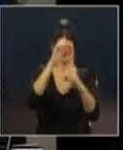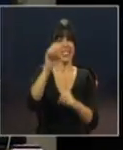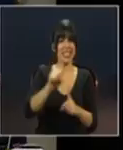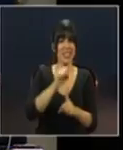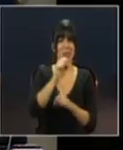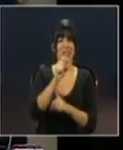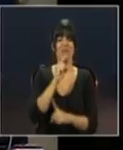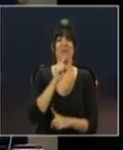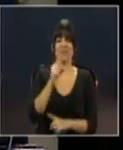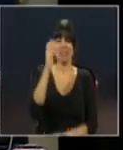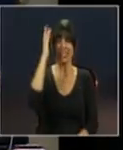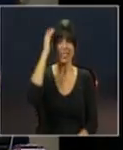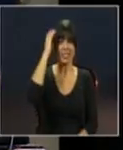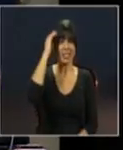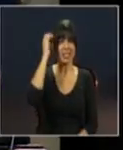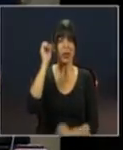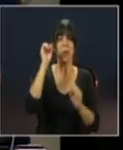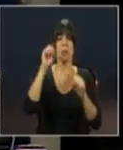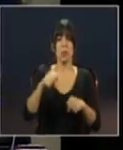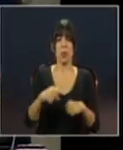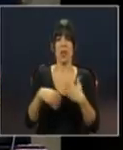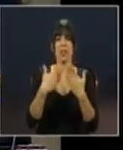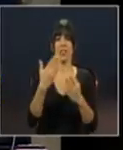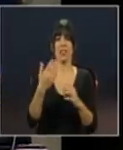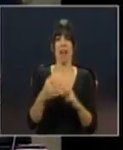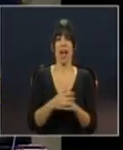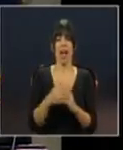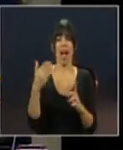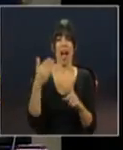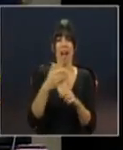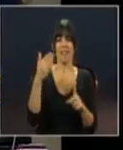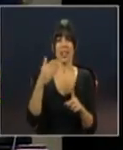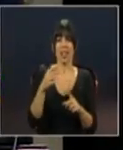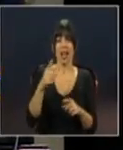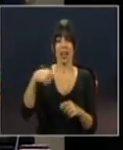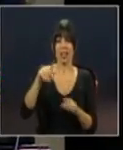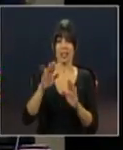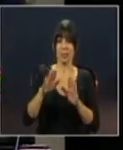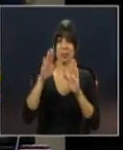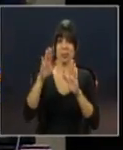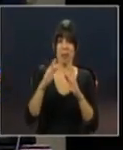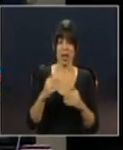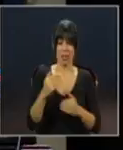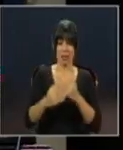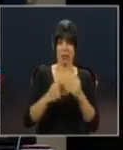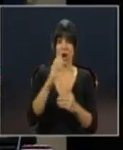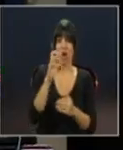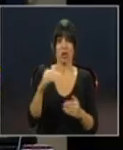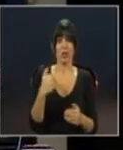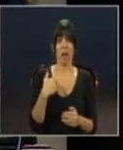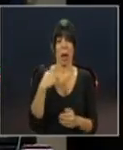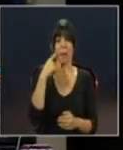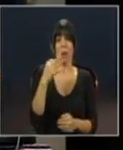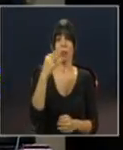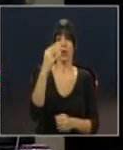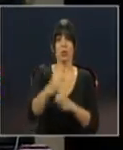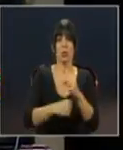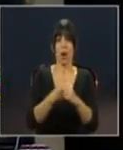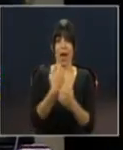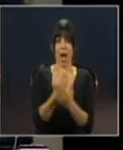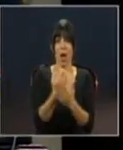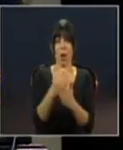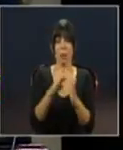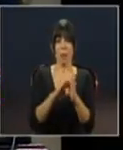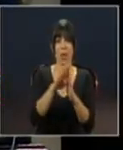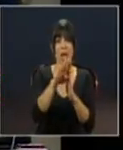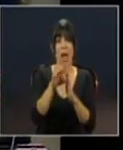verdaderamente agobiante que podría dar al traste con las excelentes perspectivas económicas que Costa Rica tiene para los próximos años.